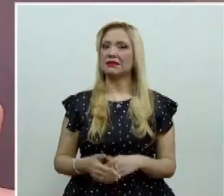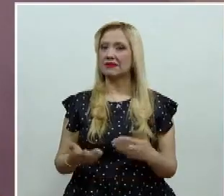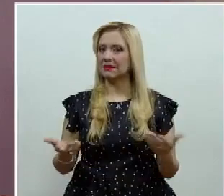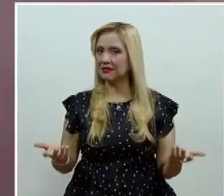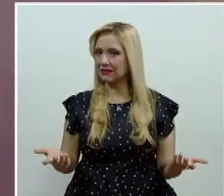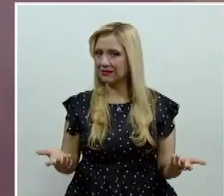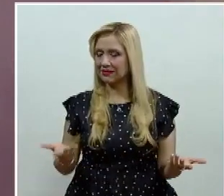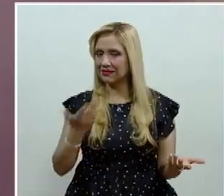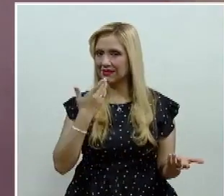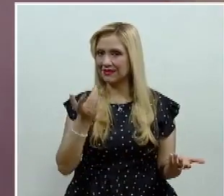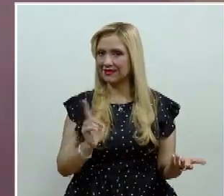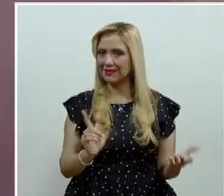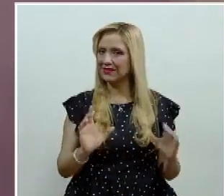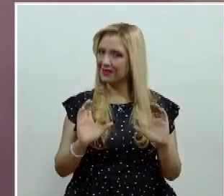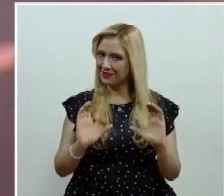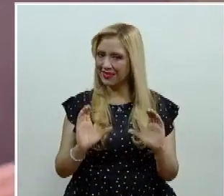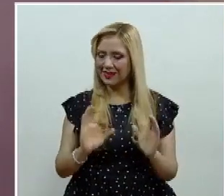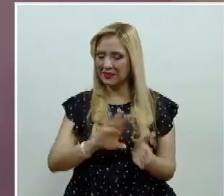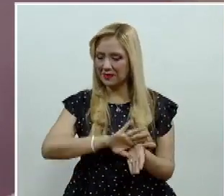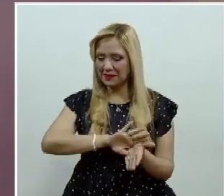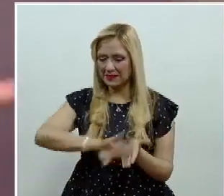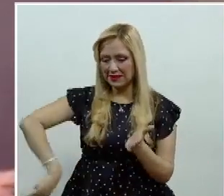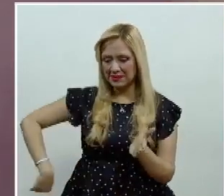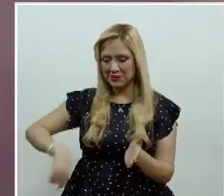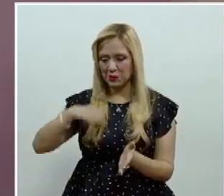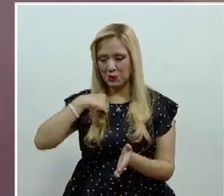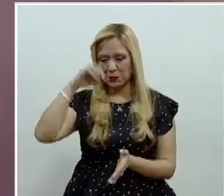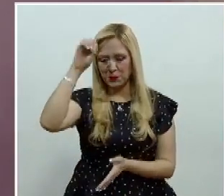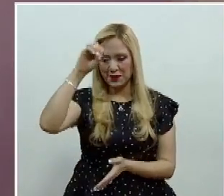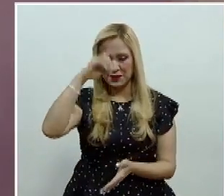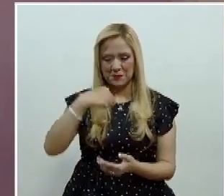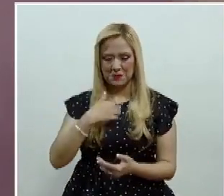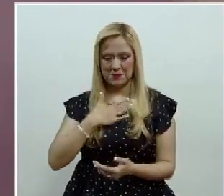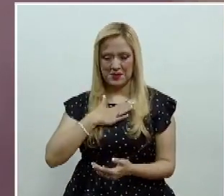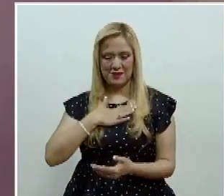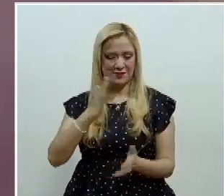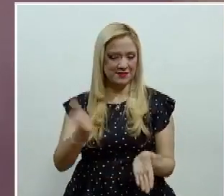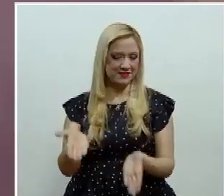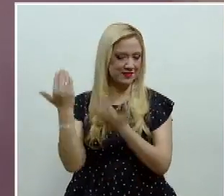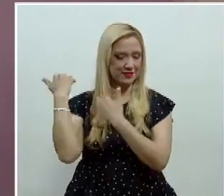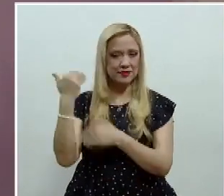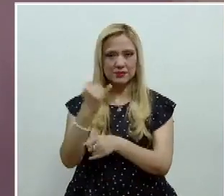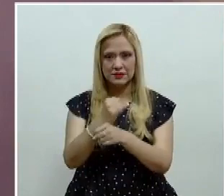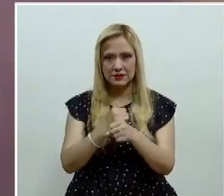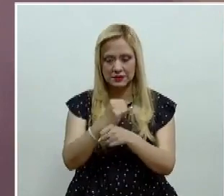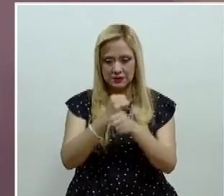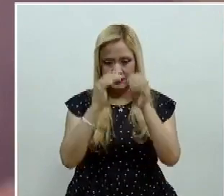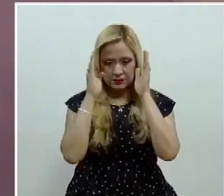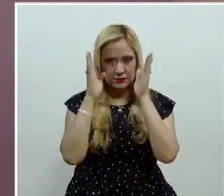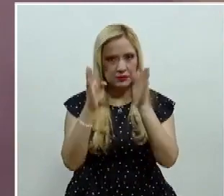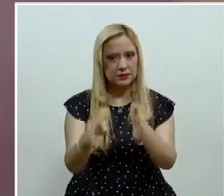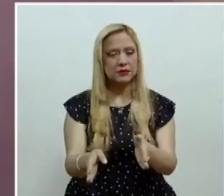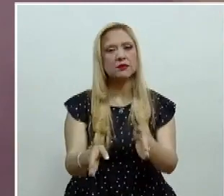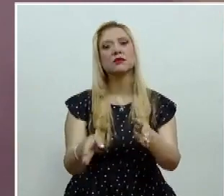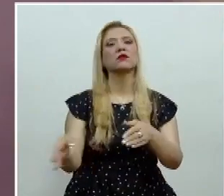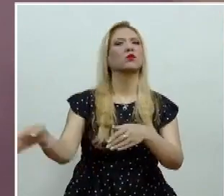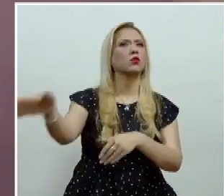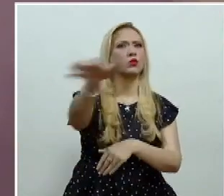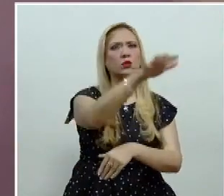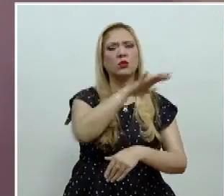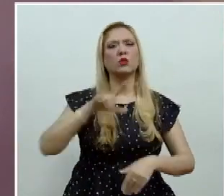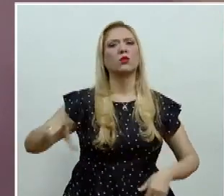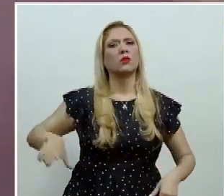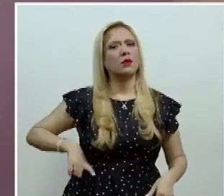toma de decisiones. Y esto requiere sí mucha capacitación, como mencionábamos antes, y también mucha cooperación entre todos los niveles de